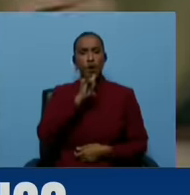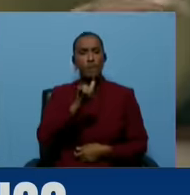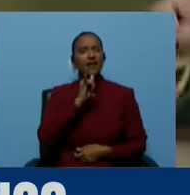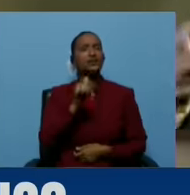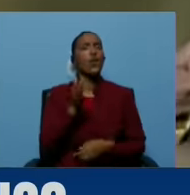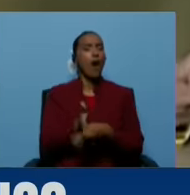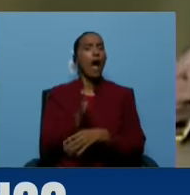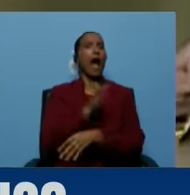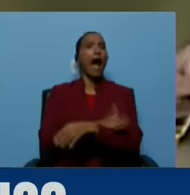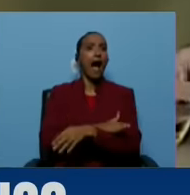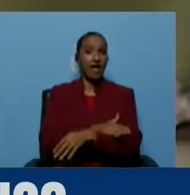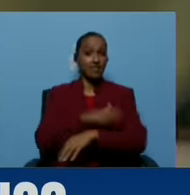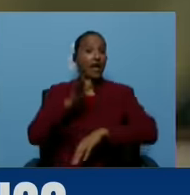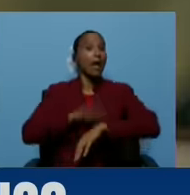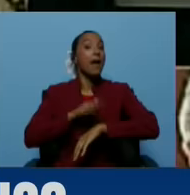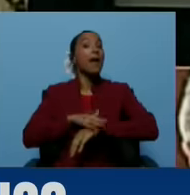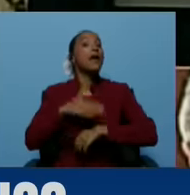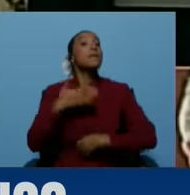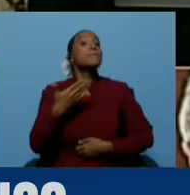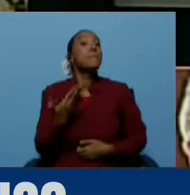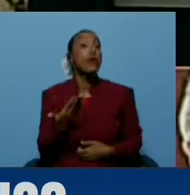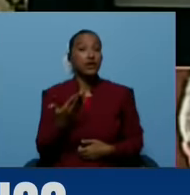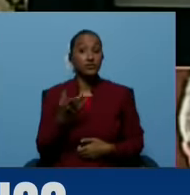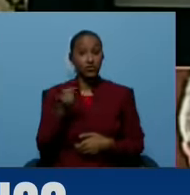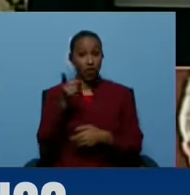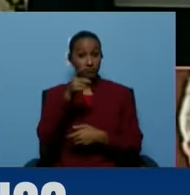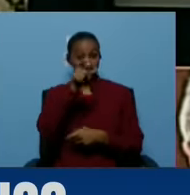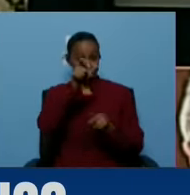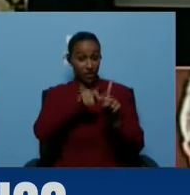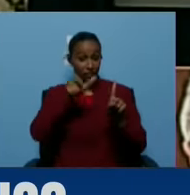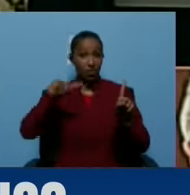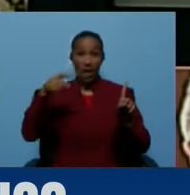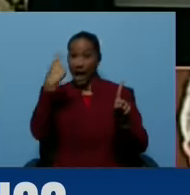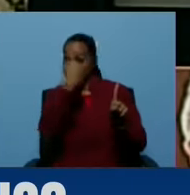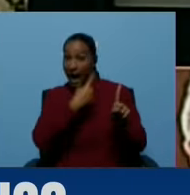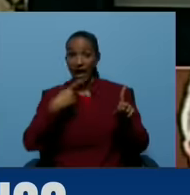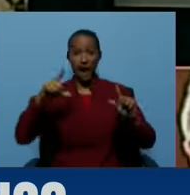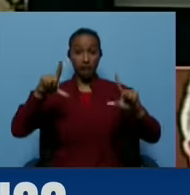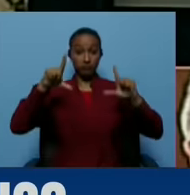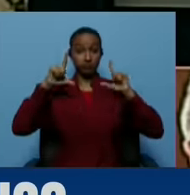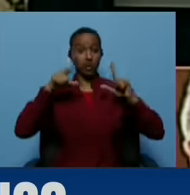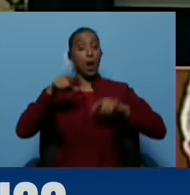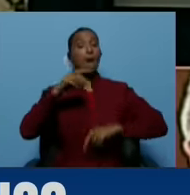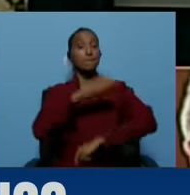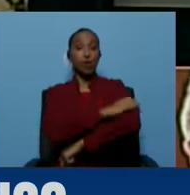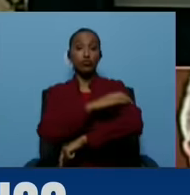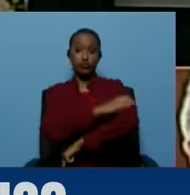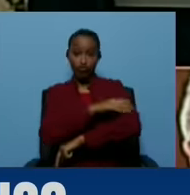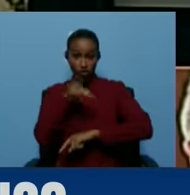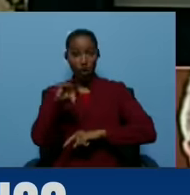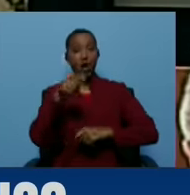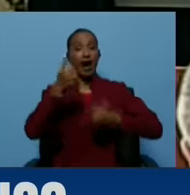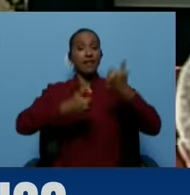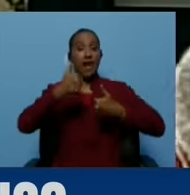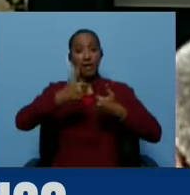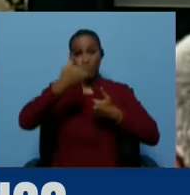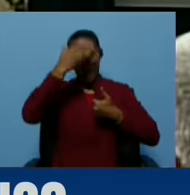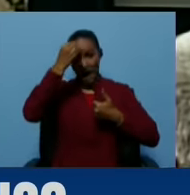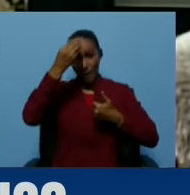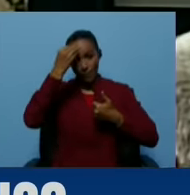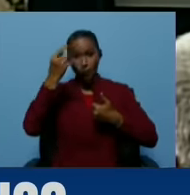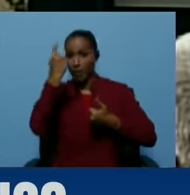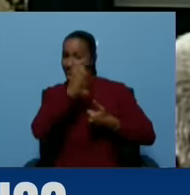Y por eso las caras en el comando de campaña del candidato de la ultraderecha. Ahí están las